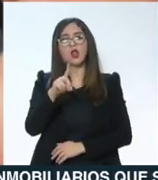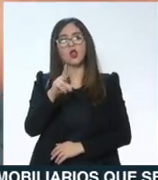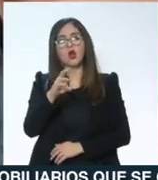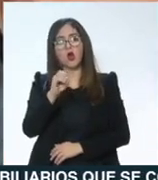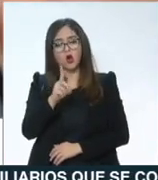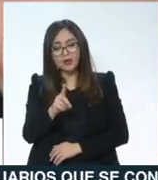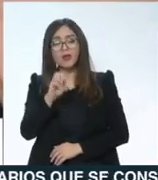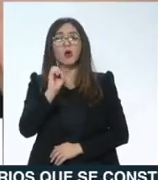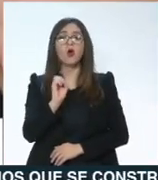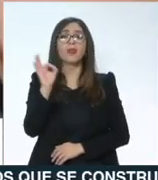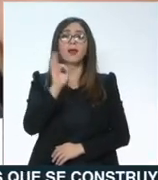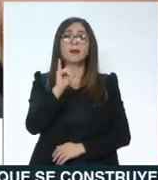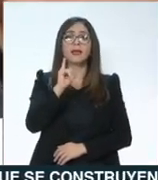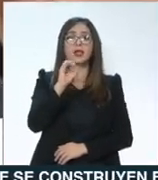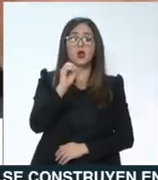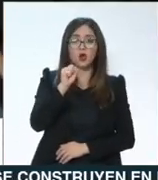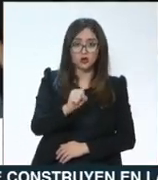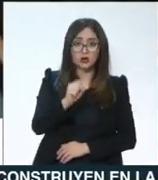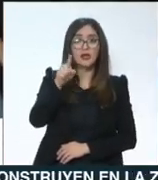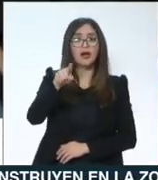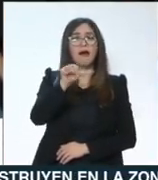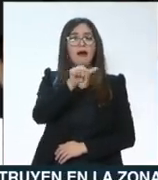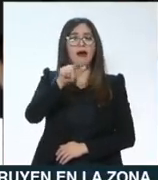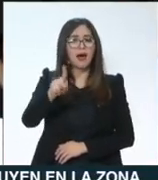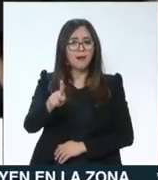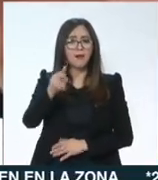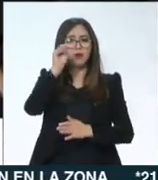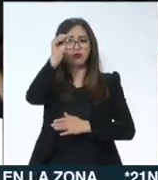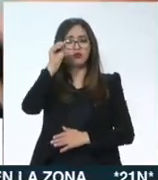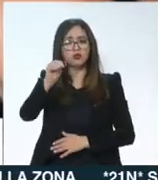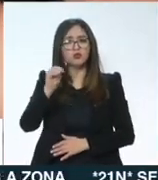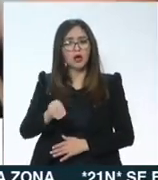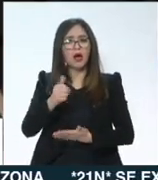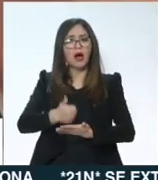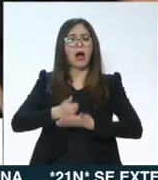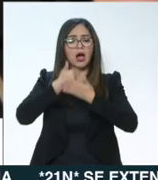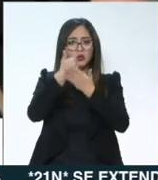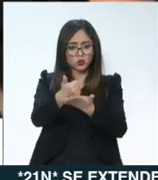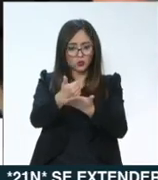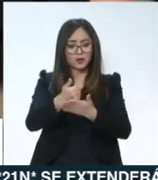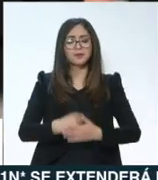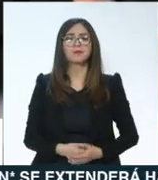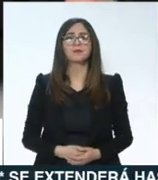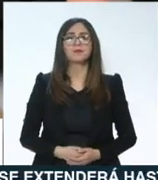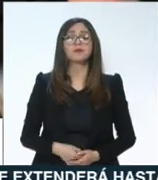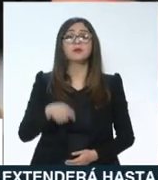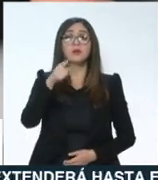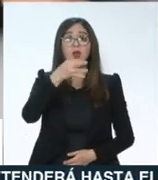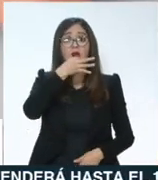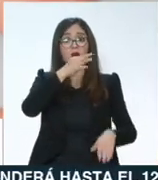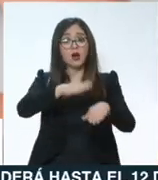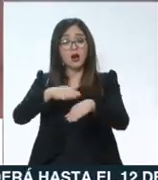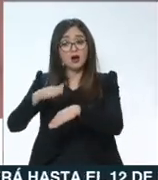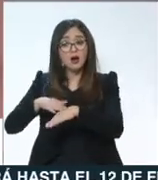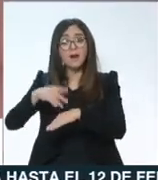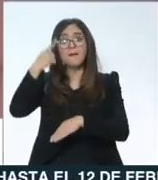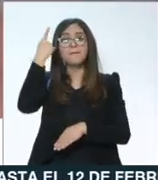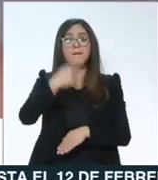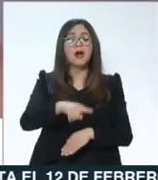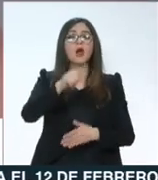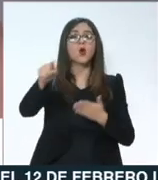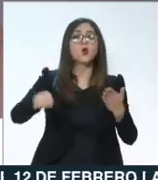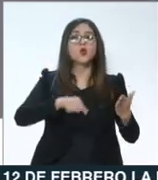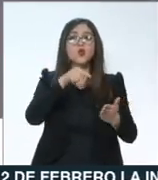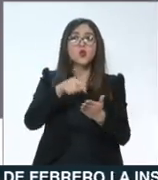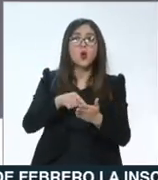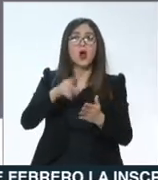para iOS. Esta aplicación tiene como distintas bondades. Te permite contar con reporte para calificar zonas